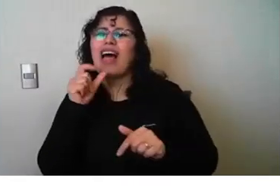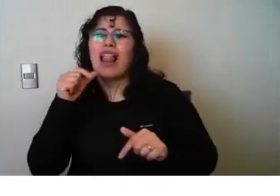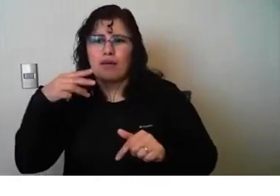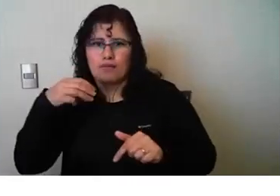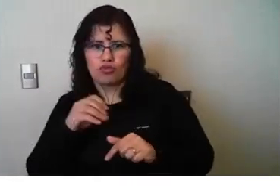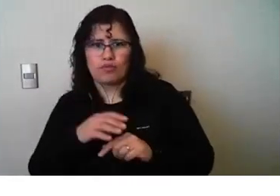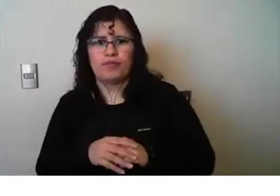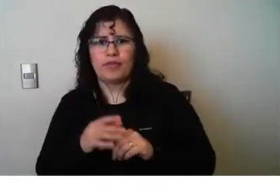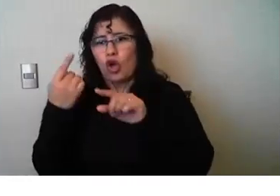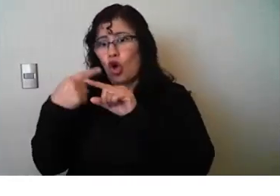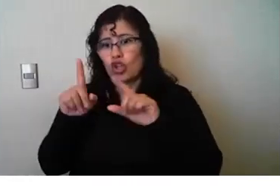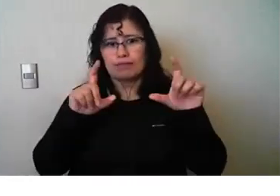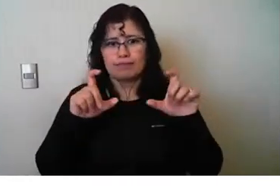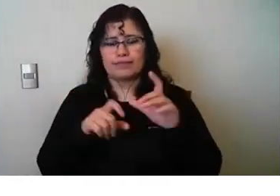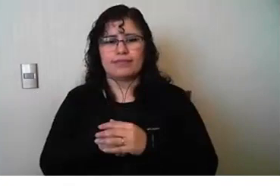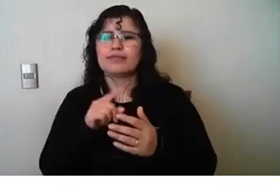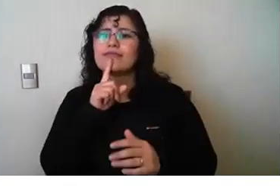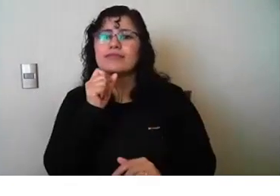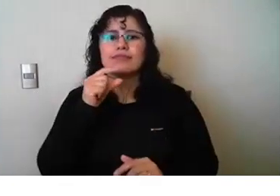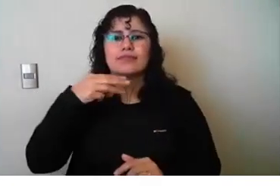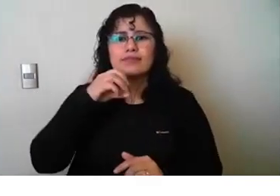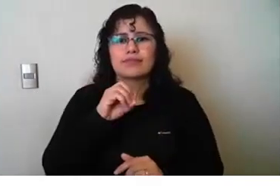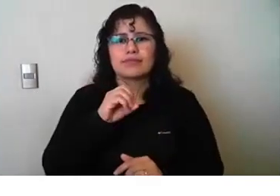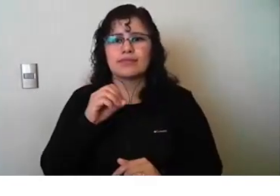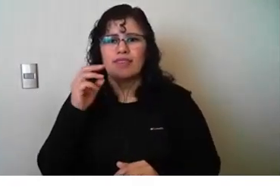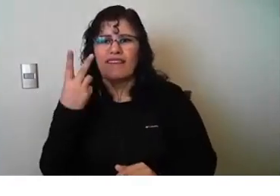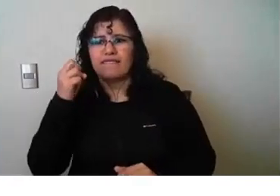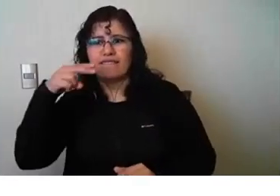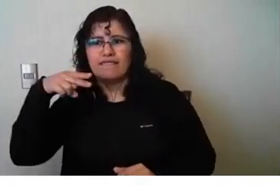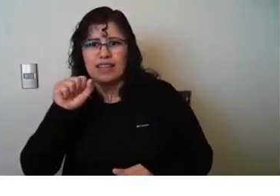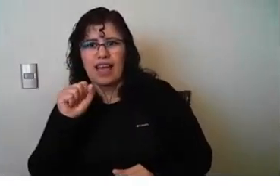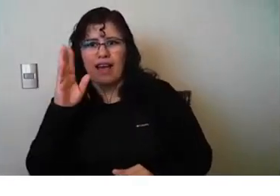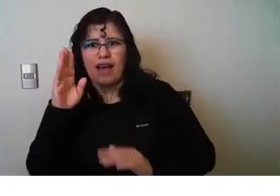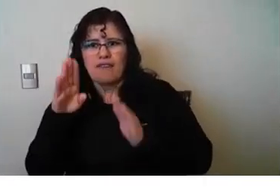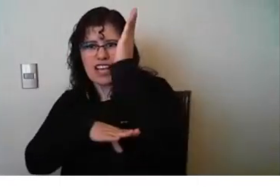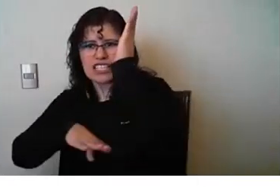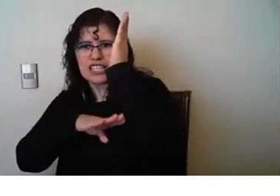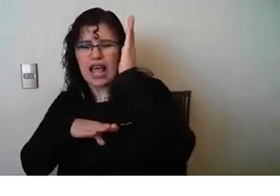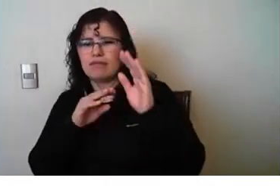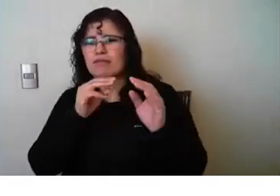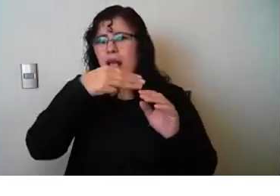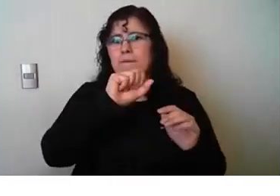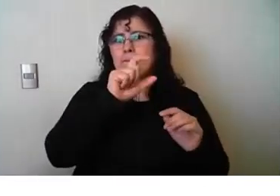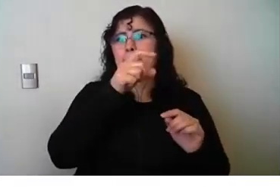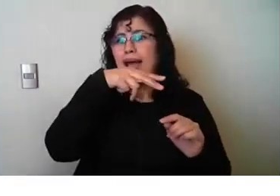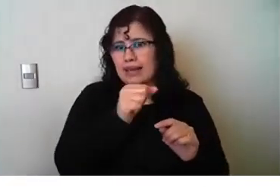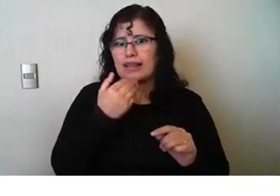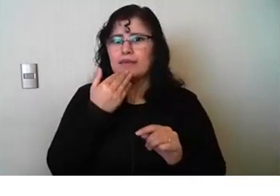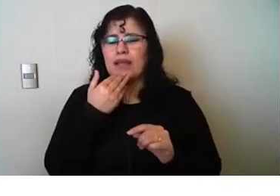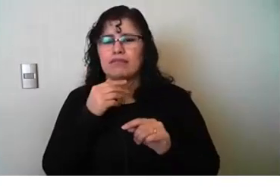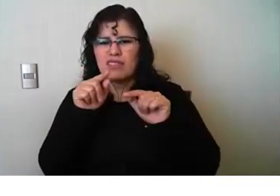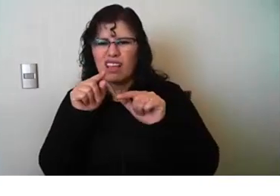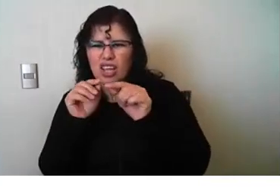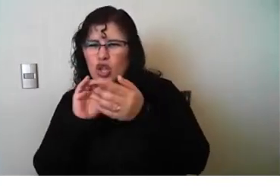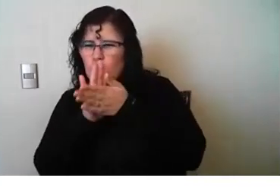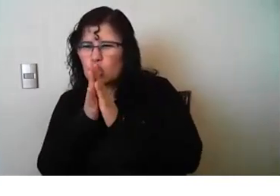Otra imagen, tálamo, venas basales, vena magna, y acá aparece otro seno. Todas las venas